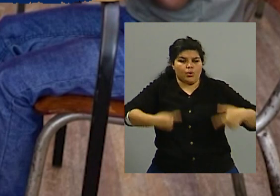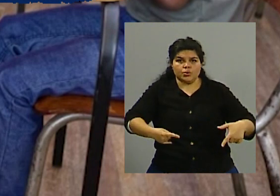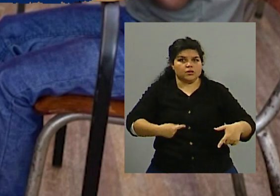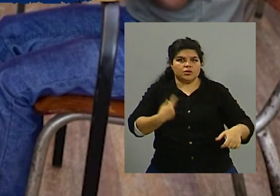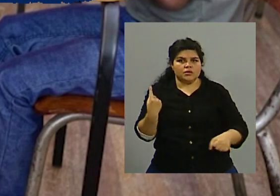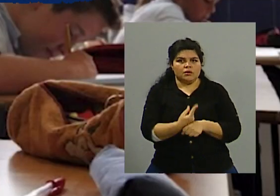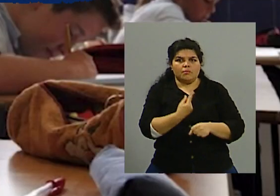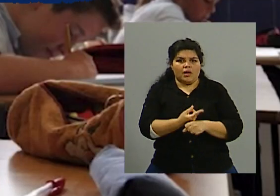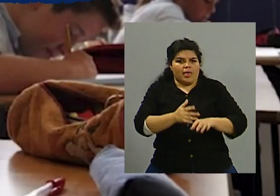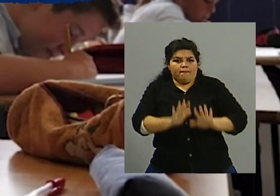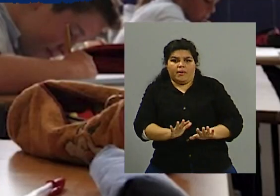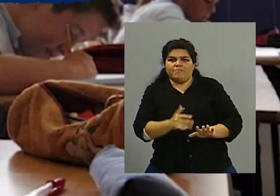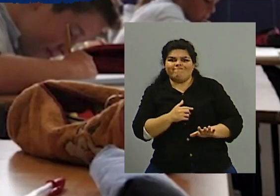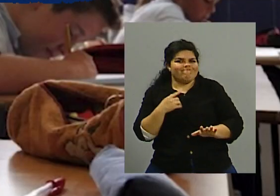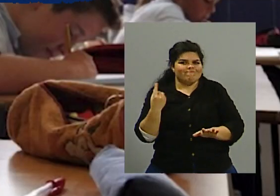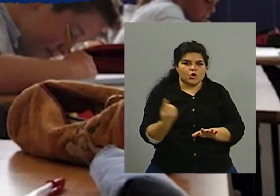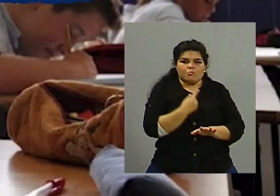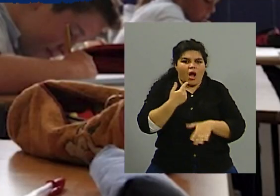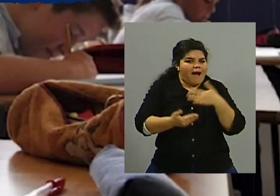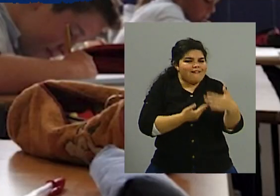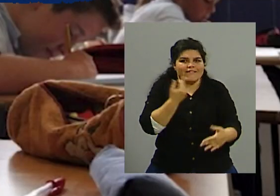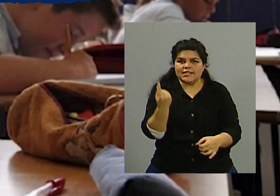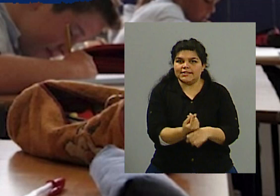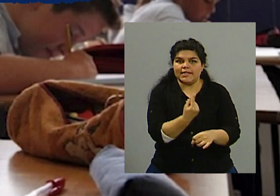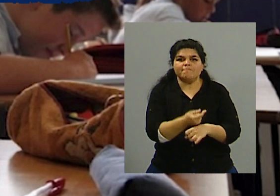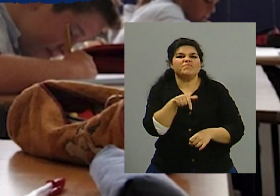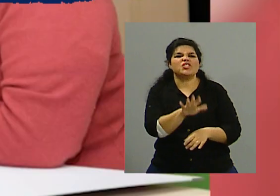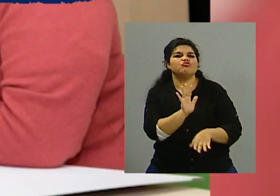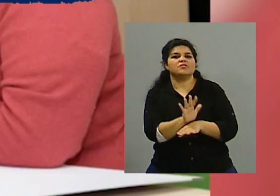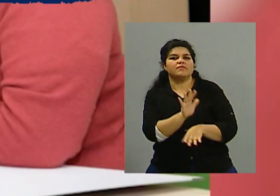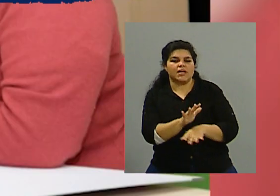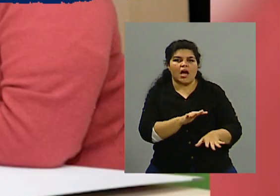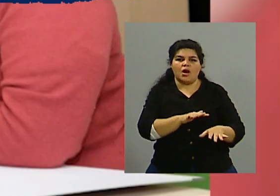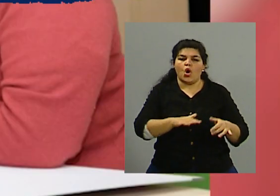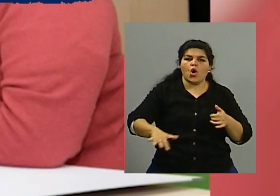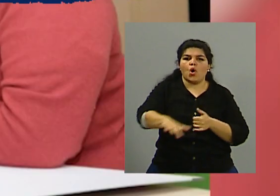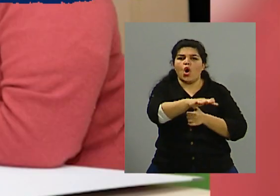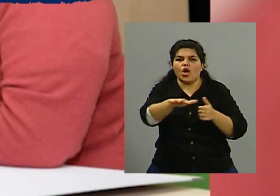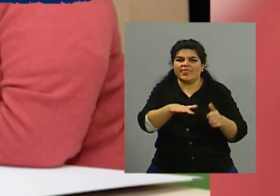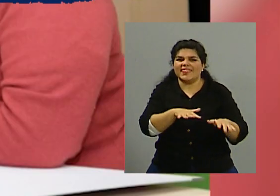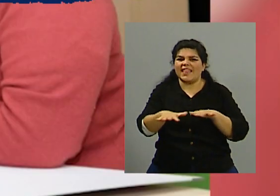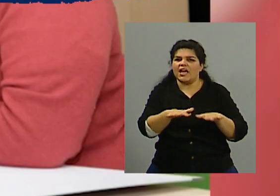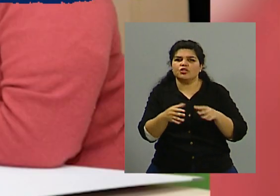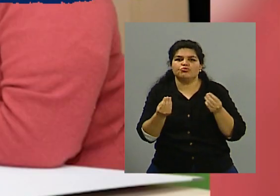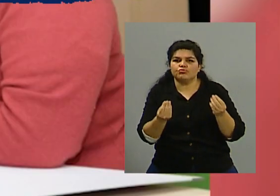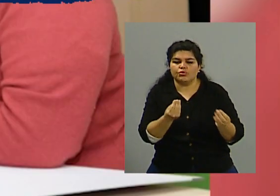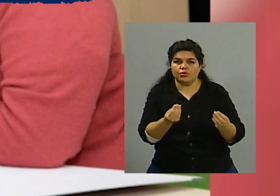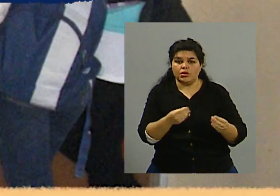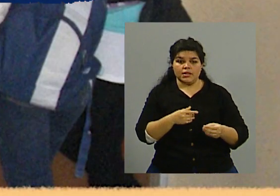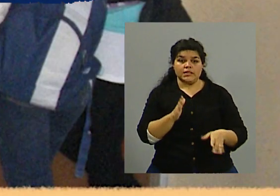con discapacidad, genera un contexto que, lejos de ser facilitador, se transforma en un